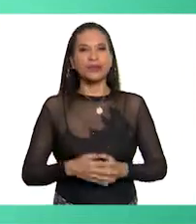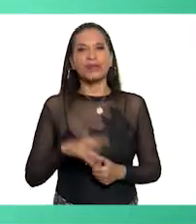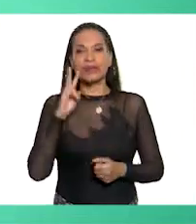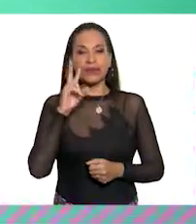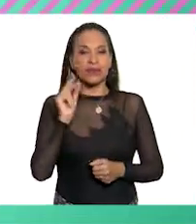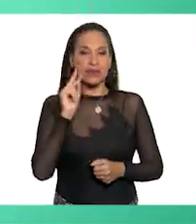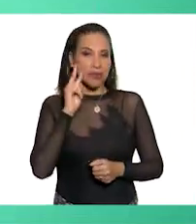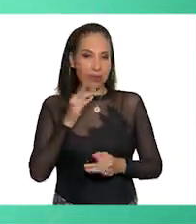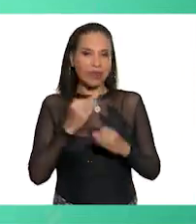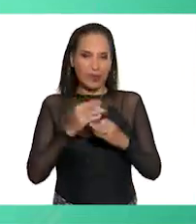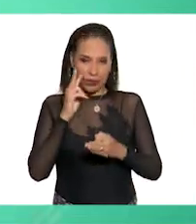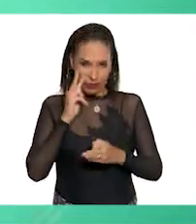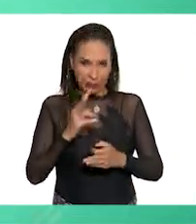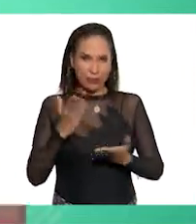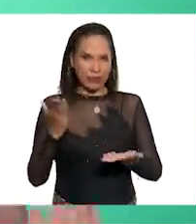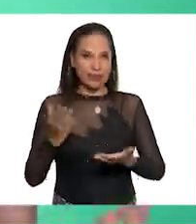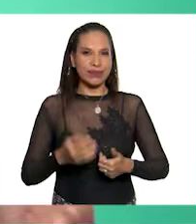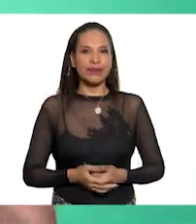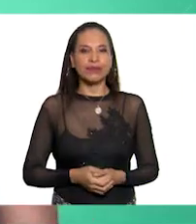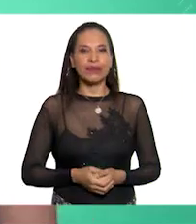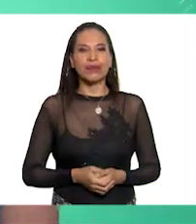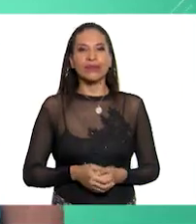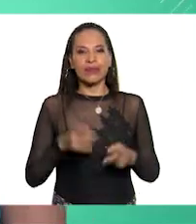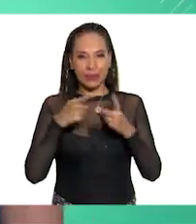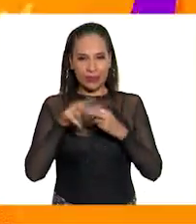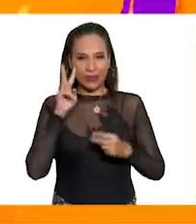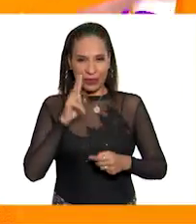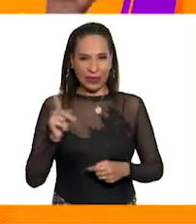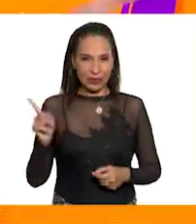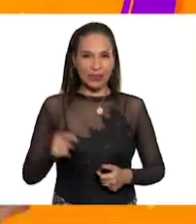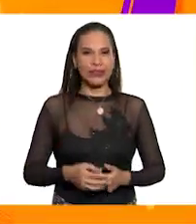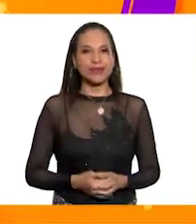has escuchado, hoy lo vas a hacer. Comienza así.